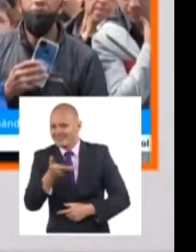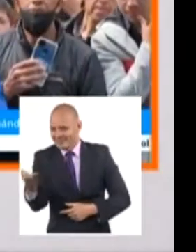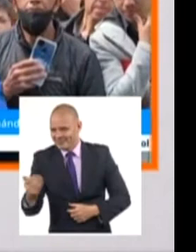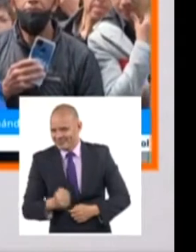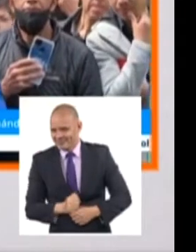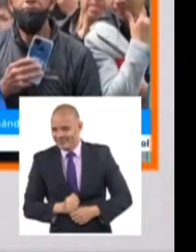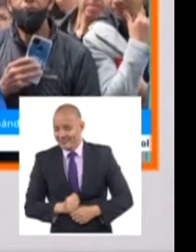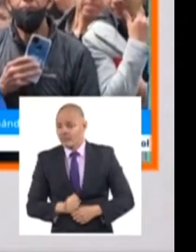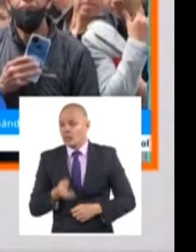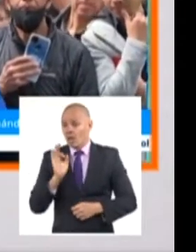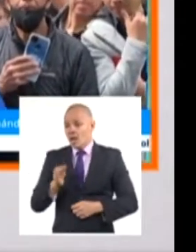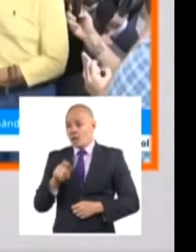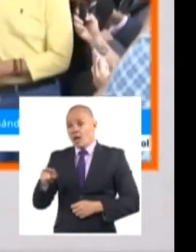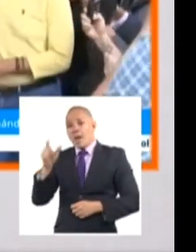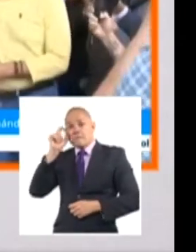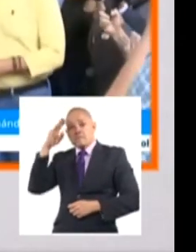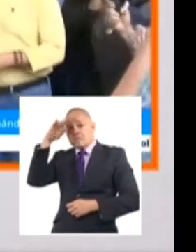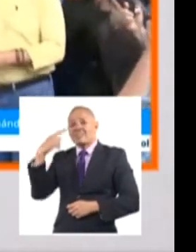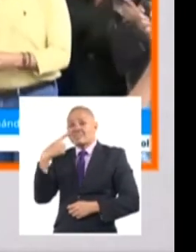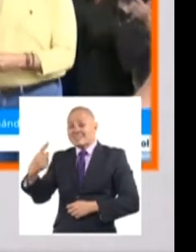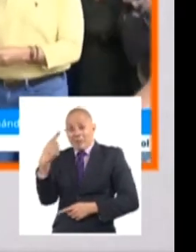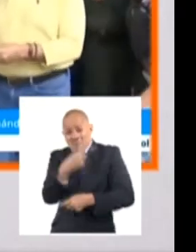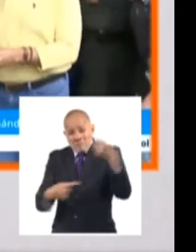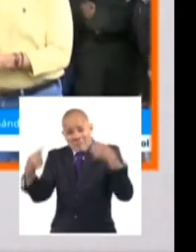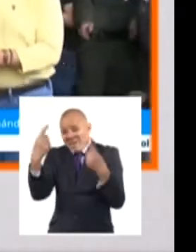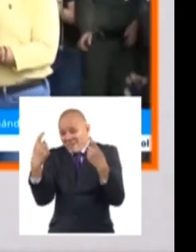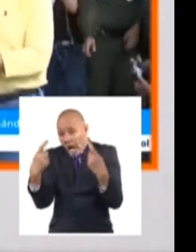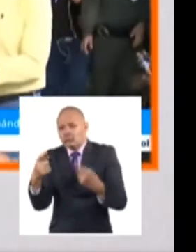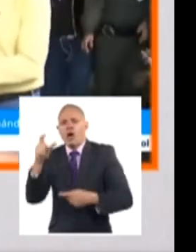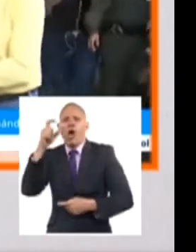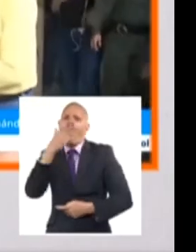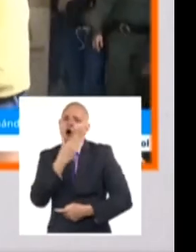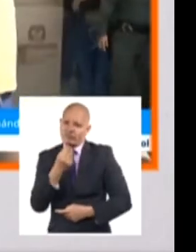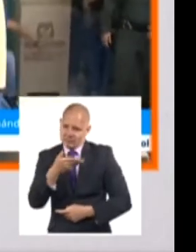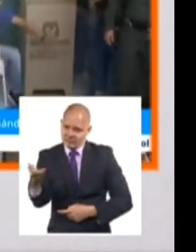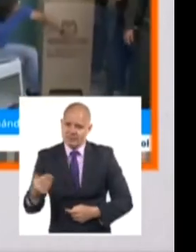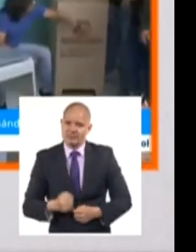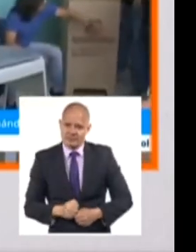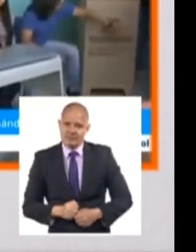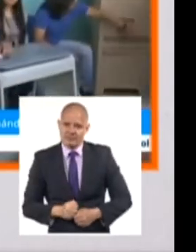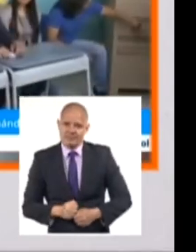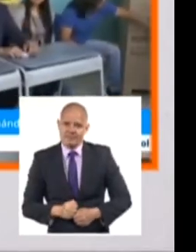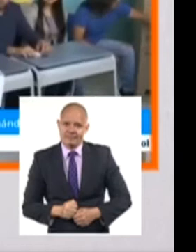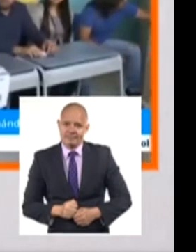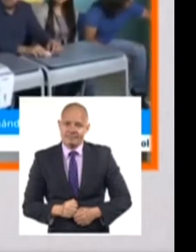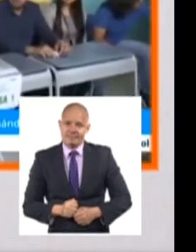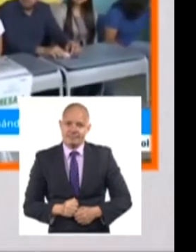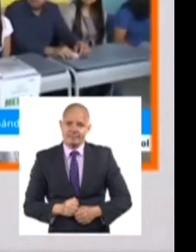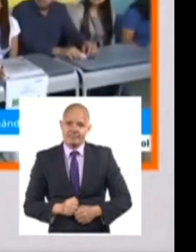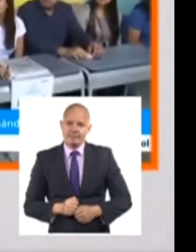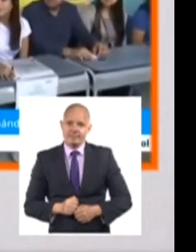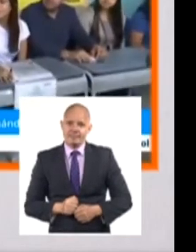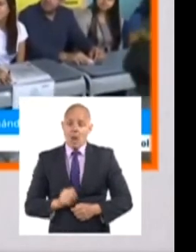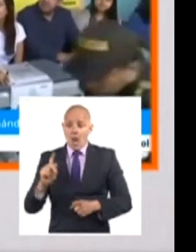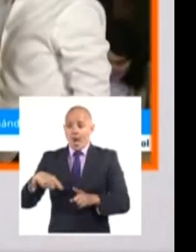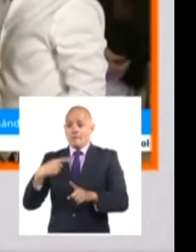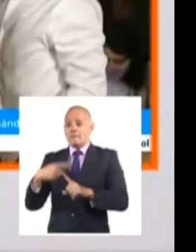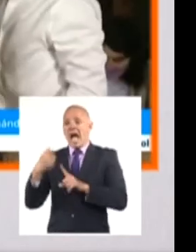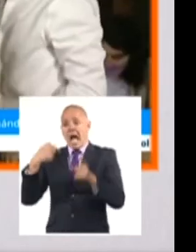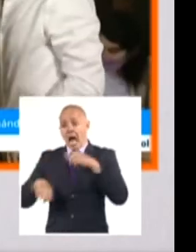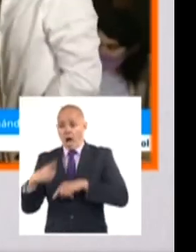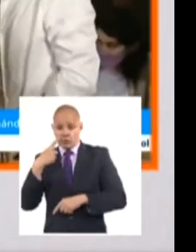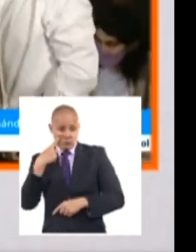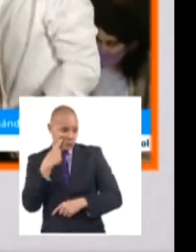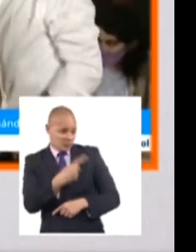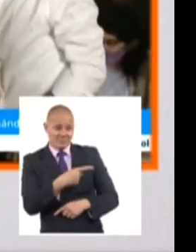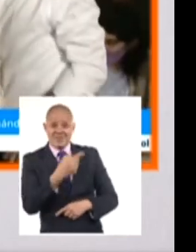que es una gran fuerza y su estrategia va por ahí sobre todo en tratar de desmitificar a hernández como el mito del outsider